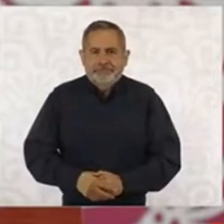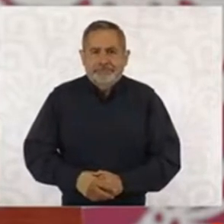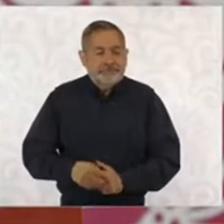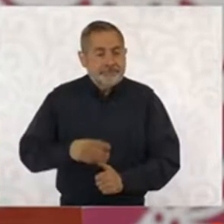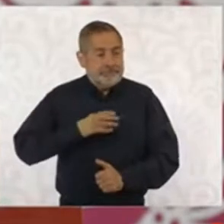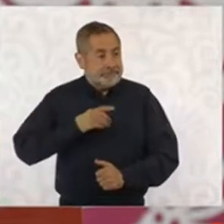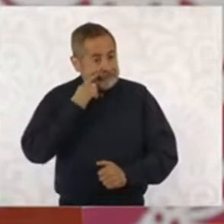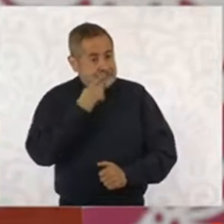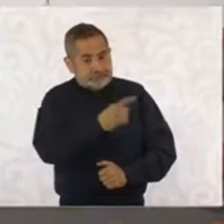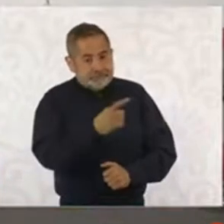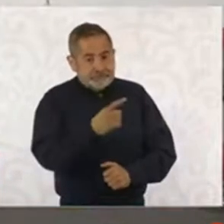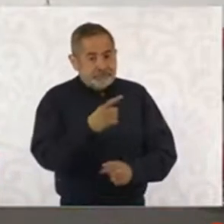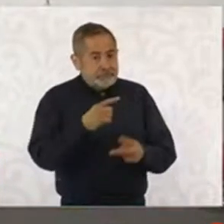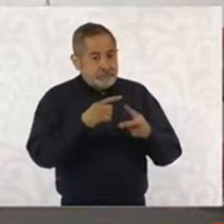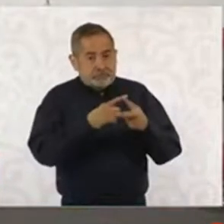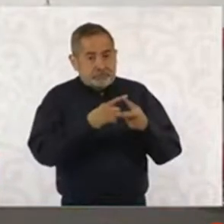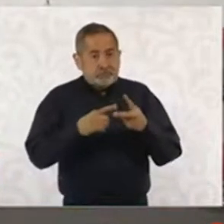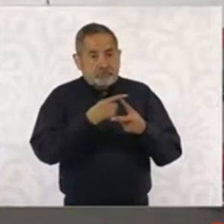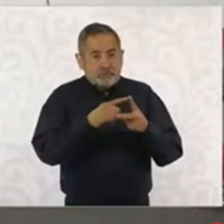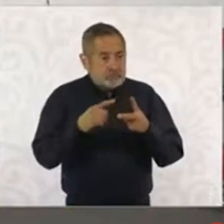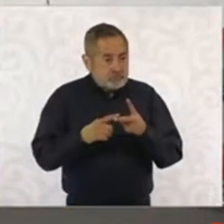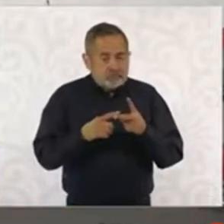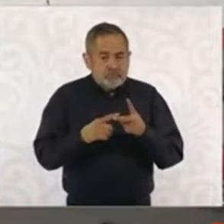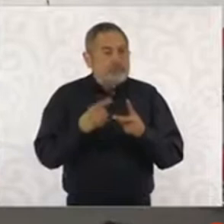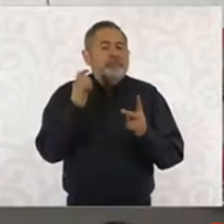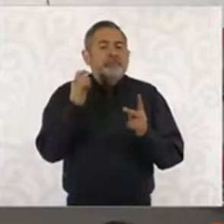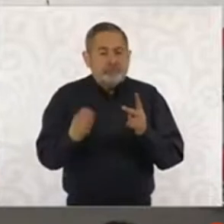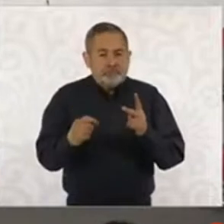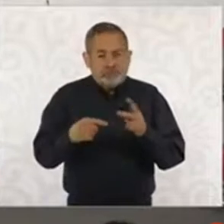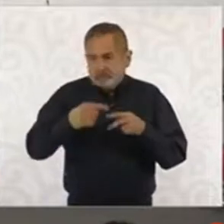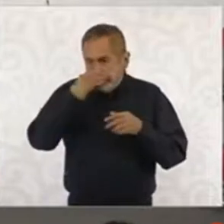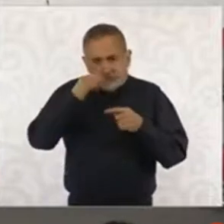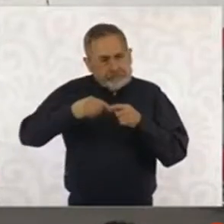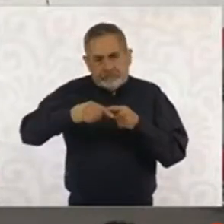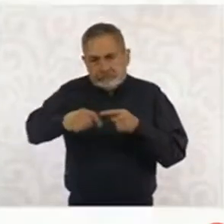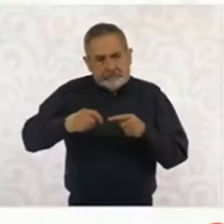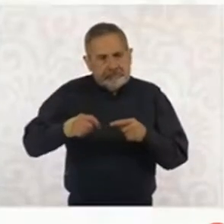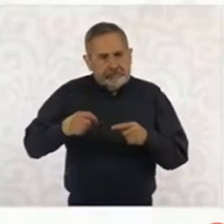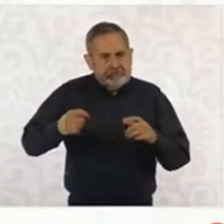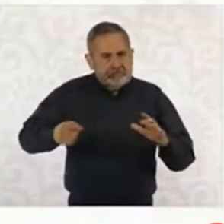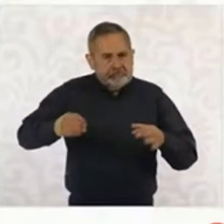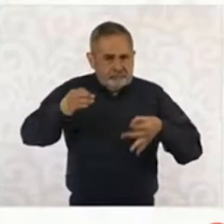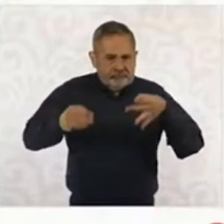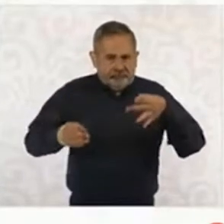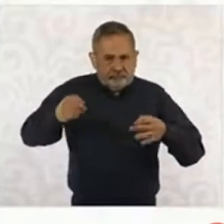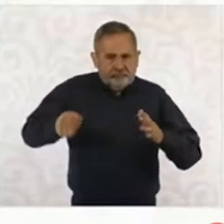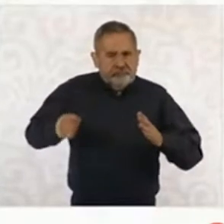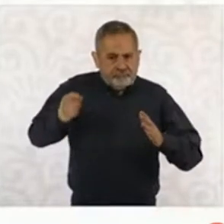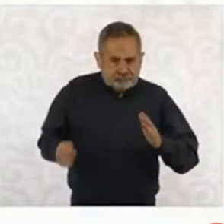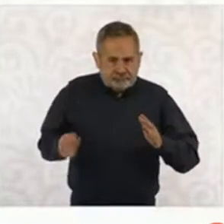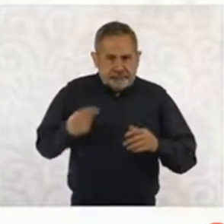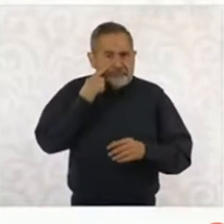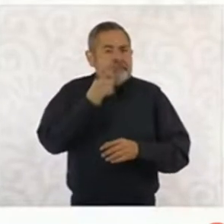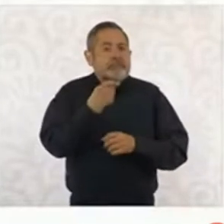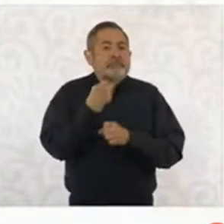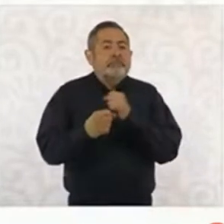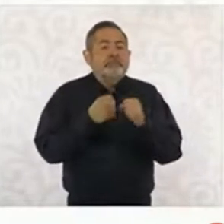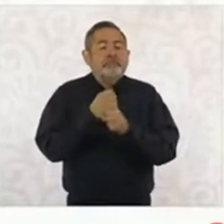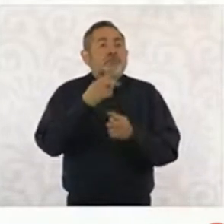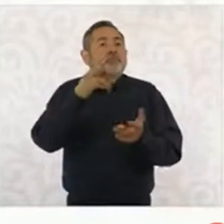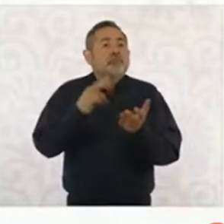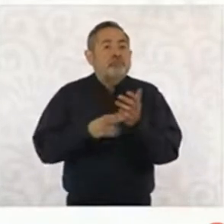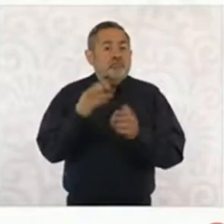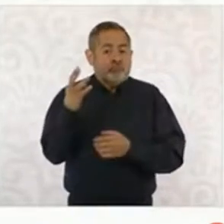tenemos 2 ejercicios fiscales ya con temas en corte. ¿Qué pasó? En el ejercicio 2009